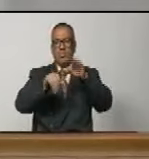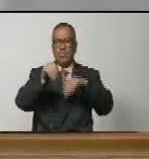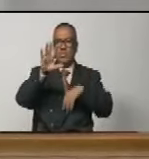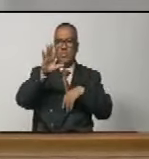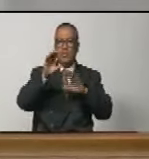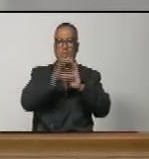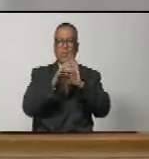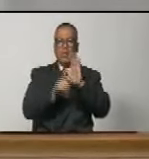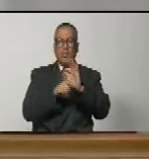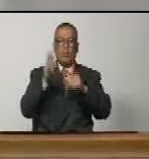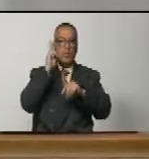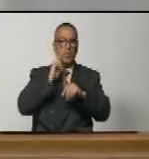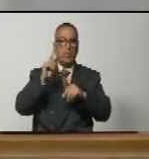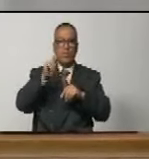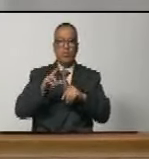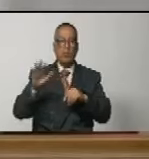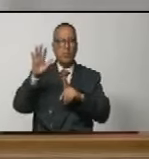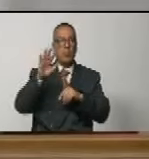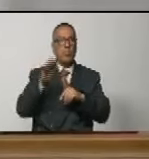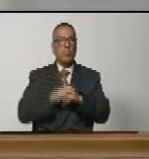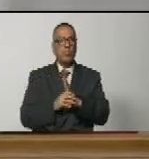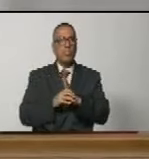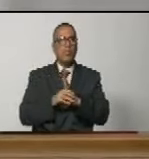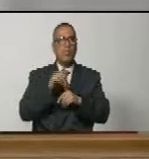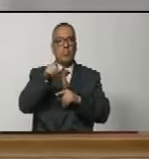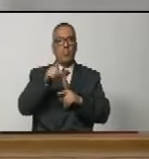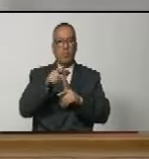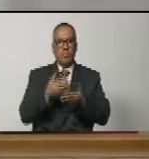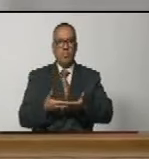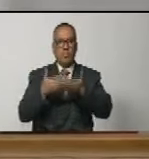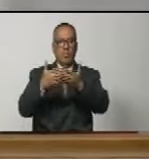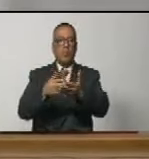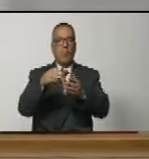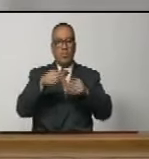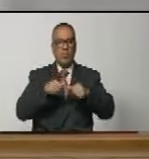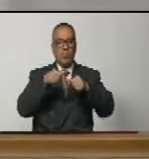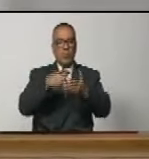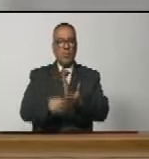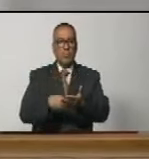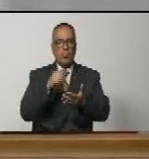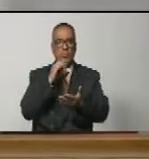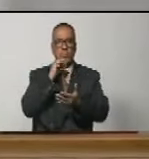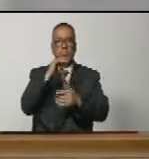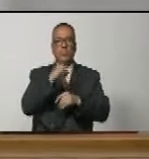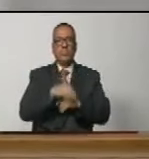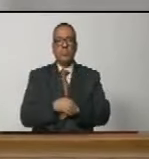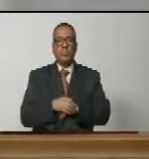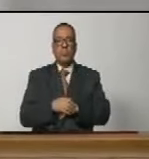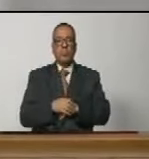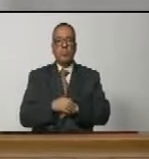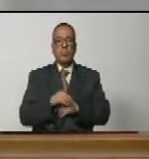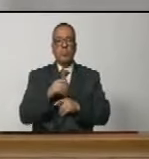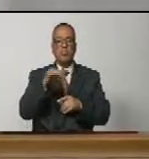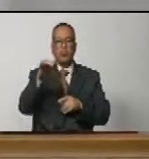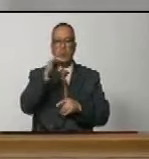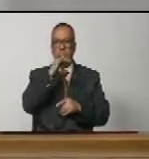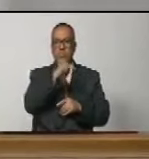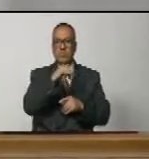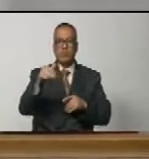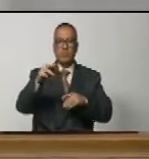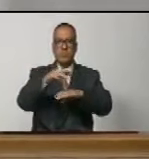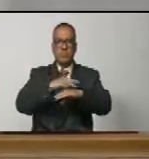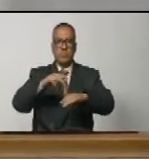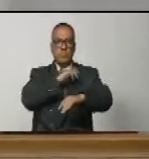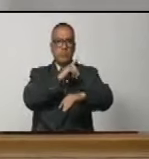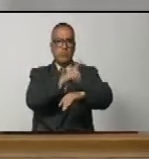15 de la Constitución de la República Bolivariana de Venezuela. Se remite a la Gaceta Oficial a los fines de su publicación y se notifica al